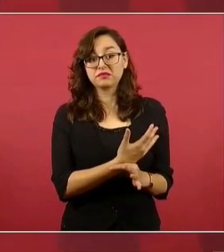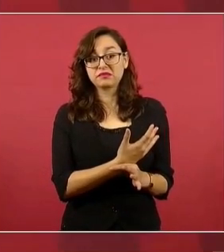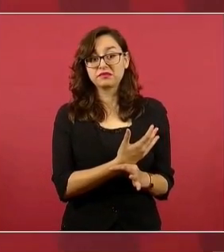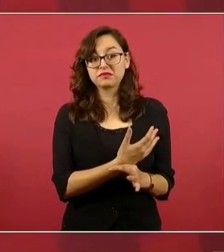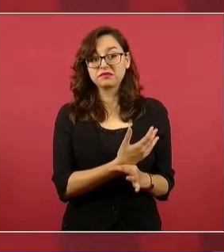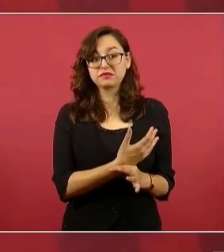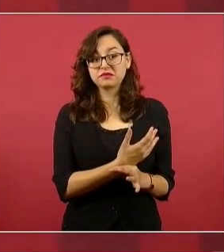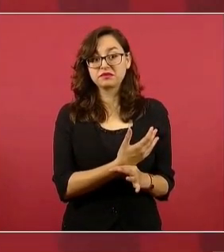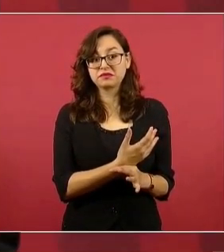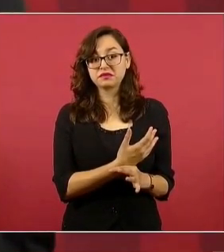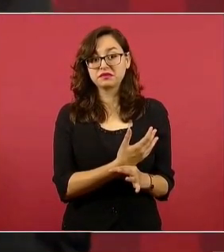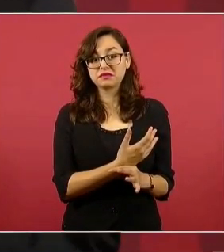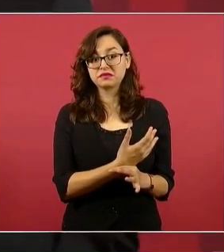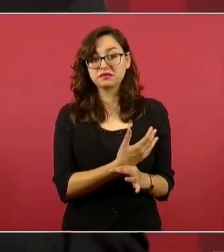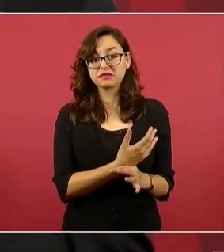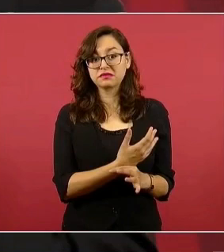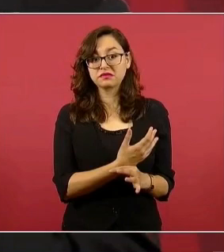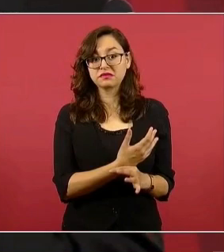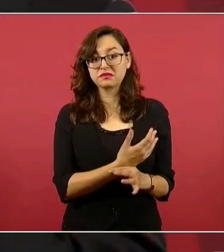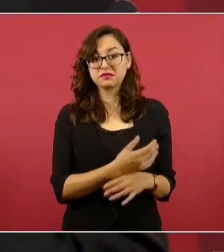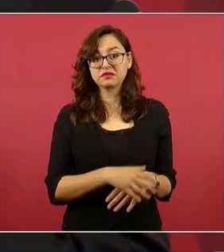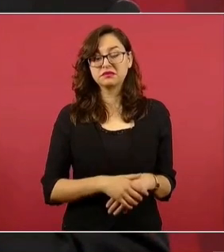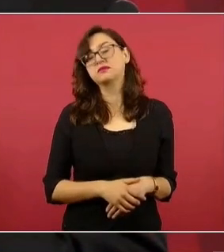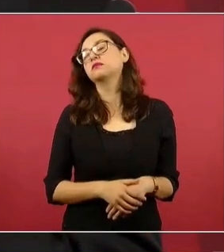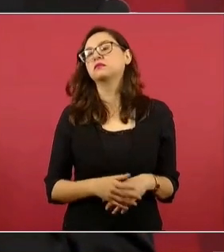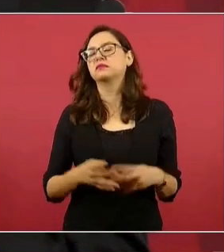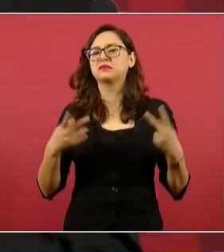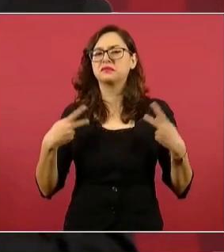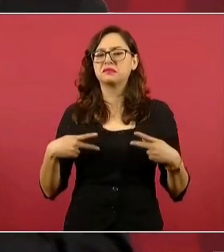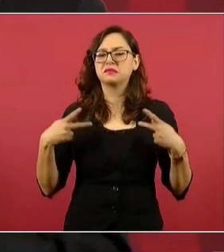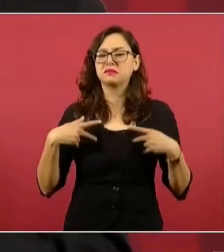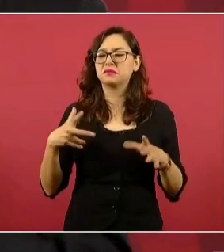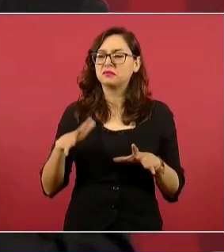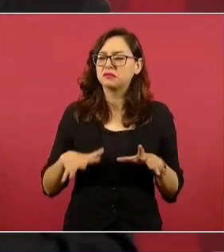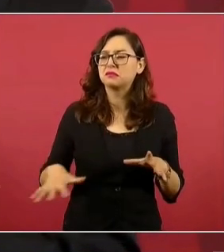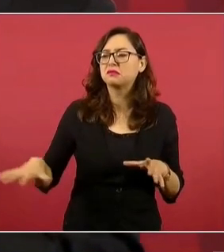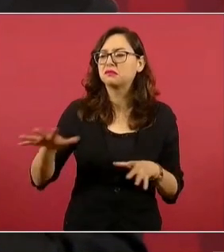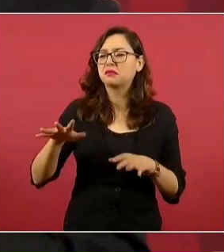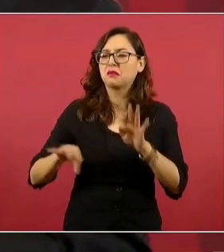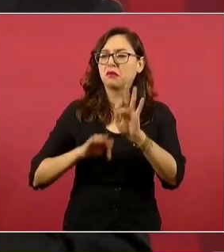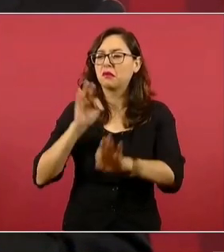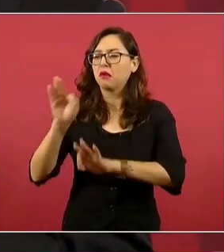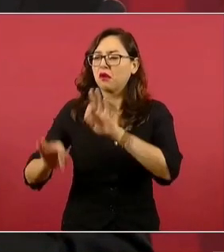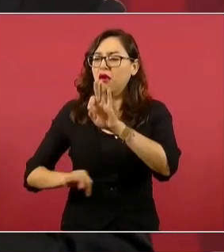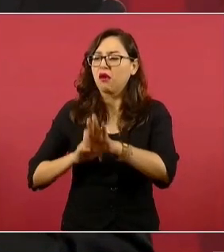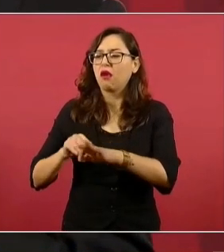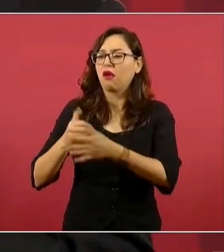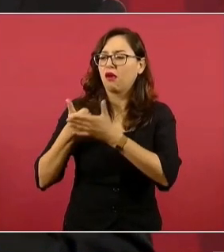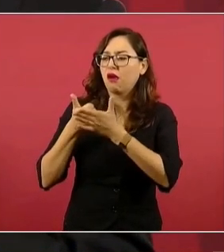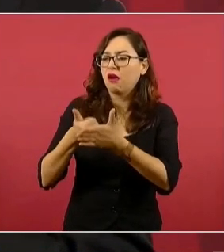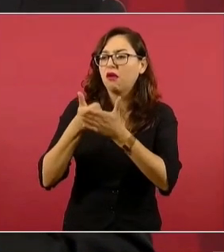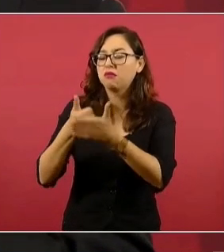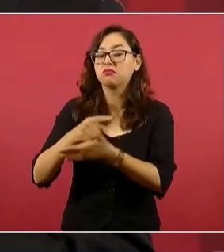El que se mete a redentor termina crucificado.